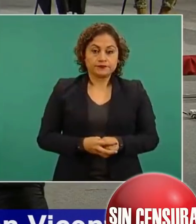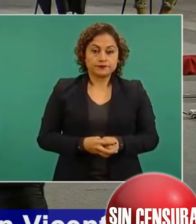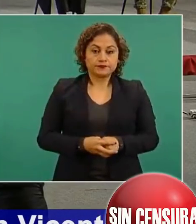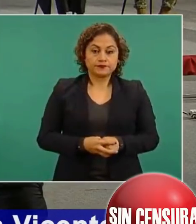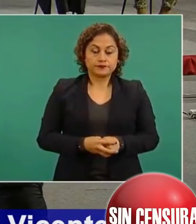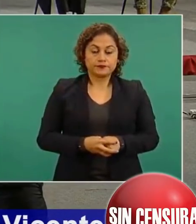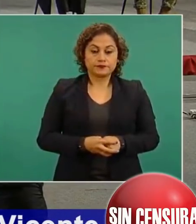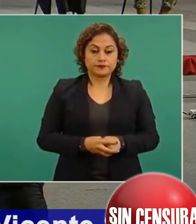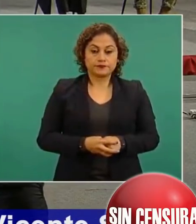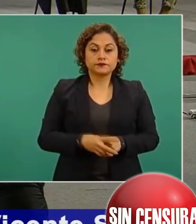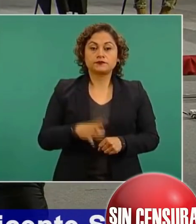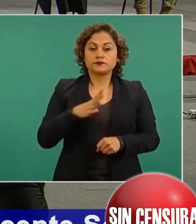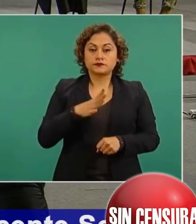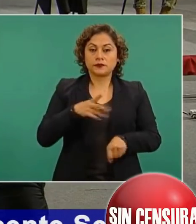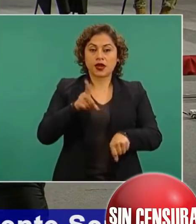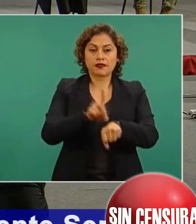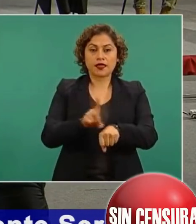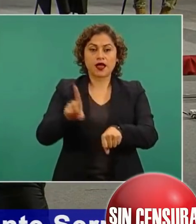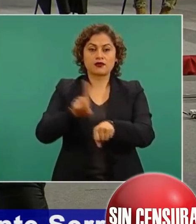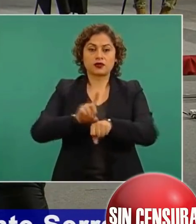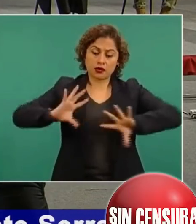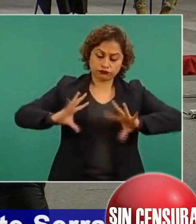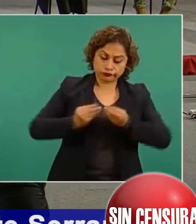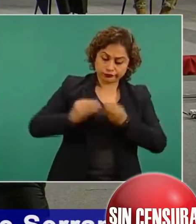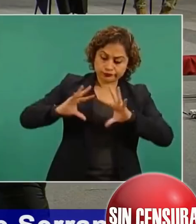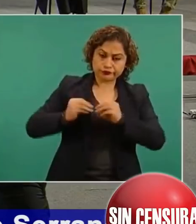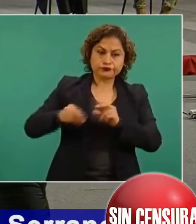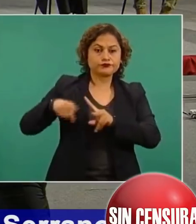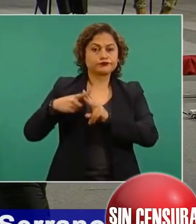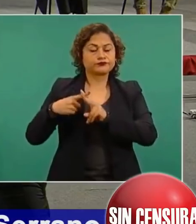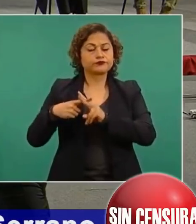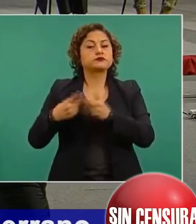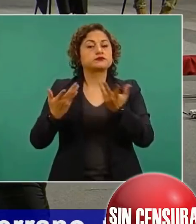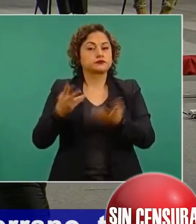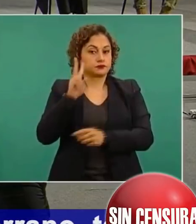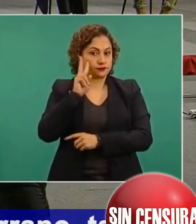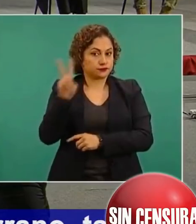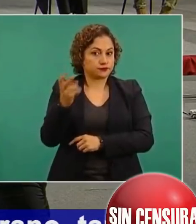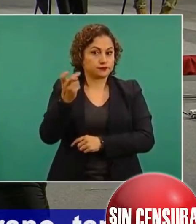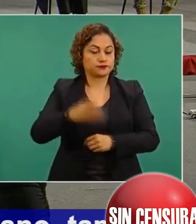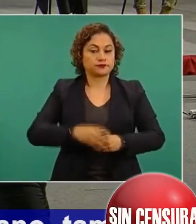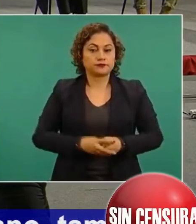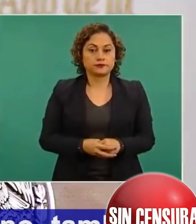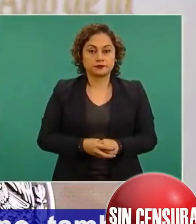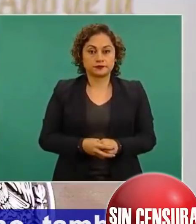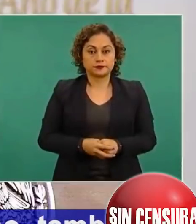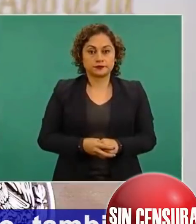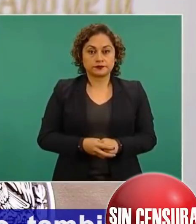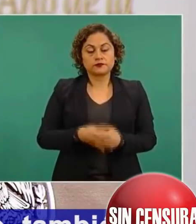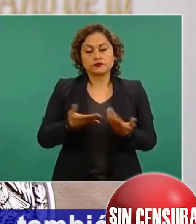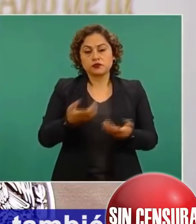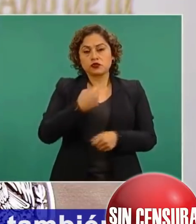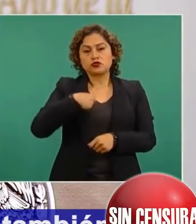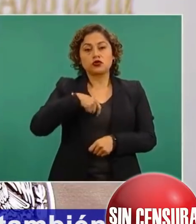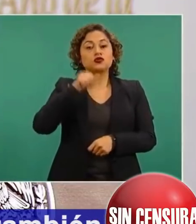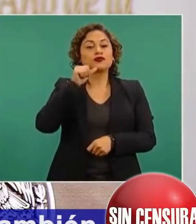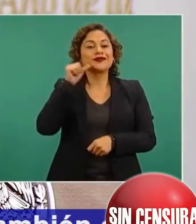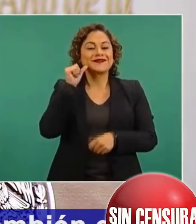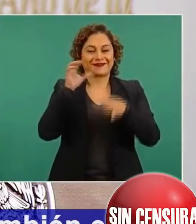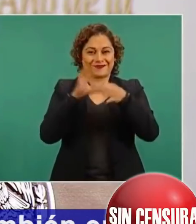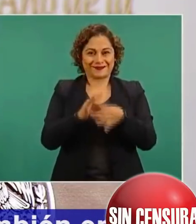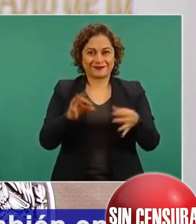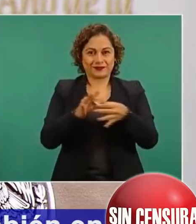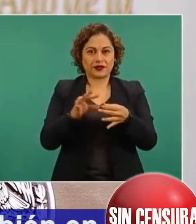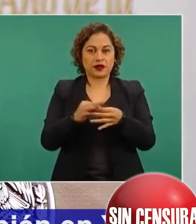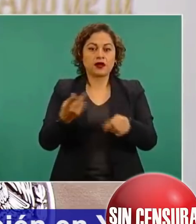Tenemos aquí el avance diario, ya comentábamos ayer que esto va fluyendo de acuerdo al ritmo en que llegan